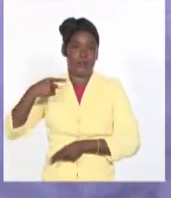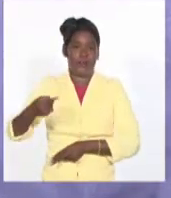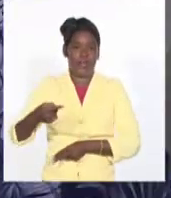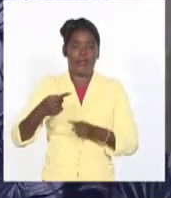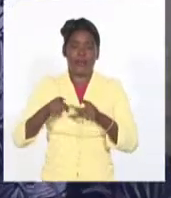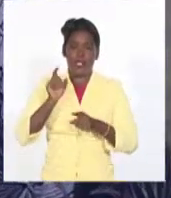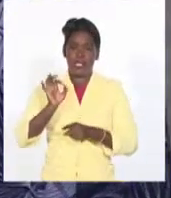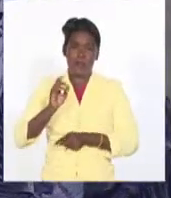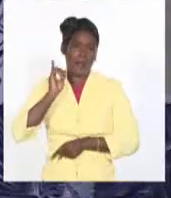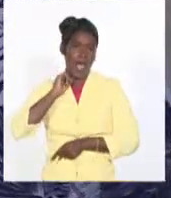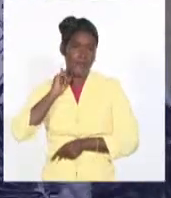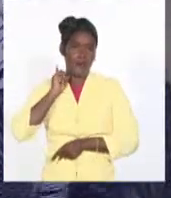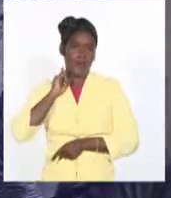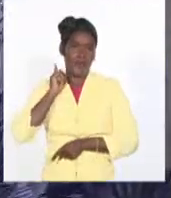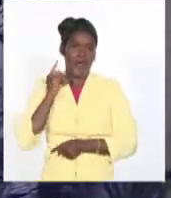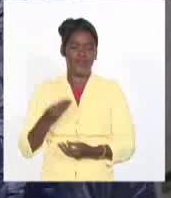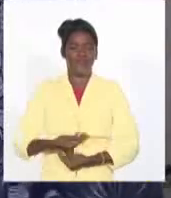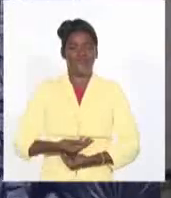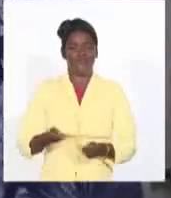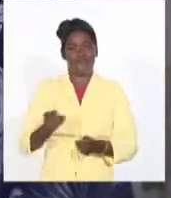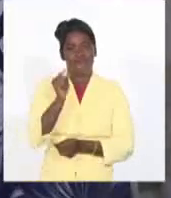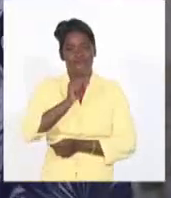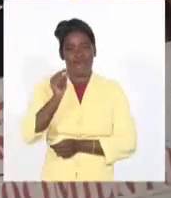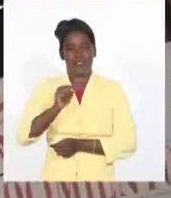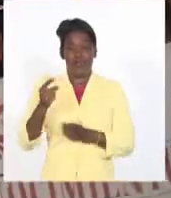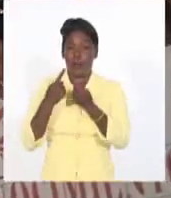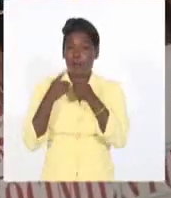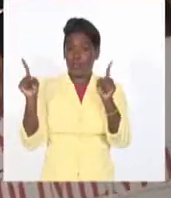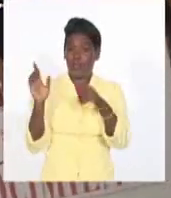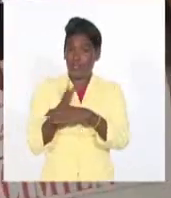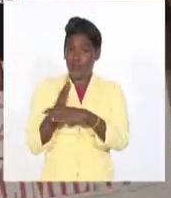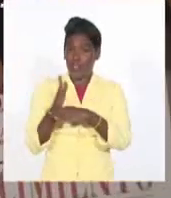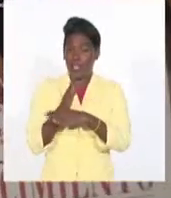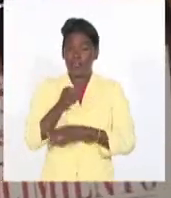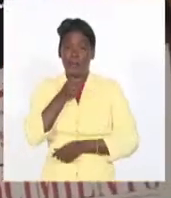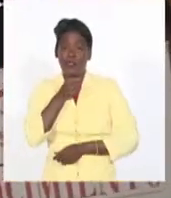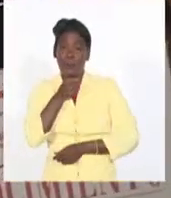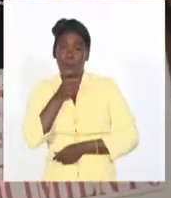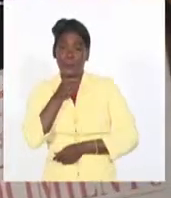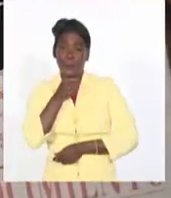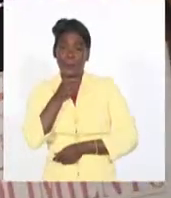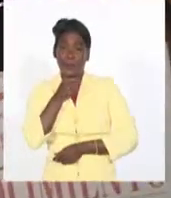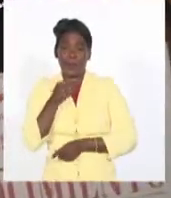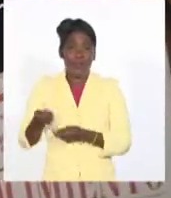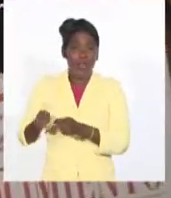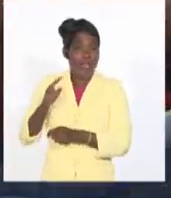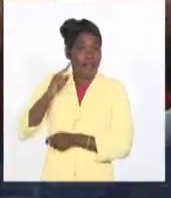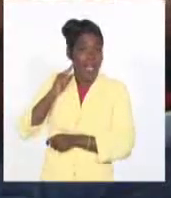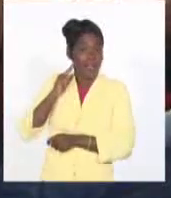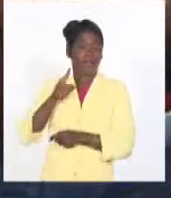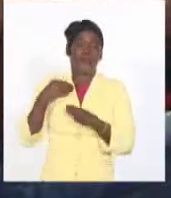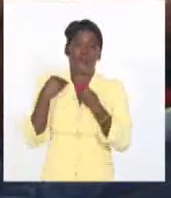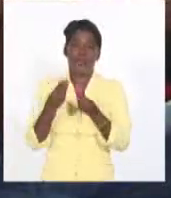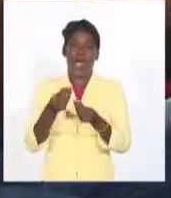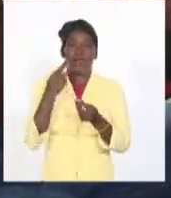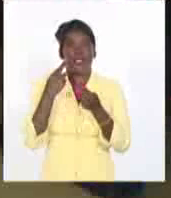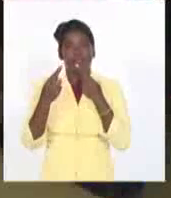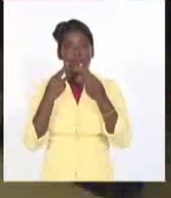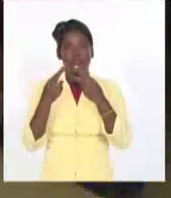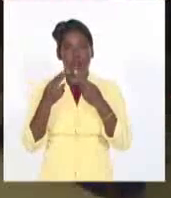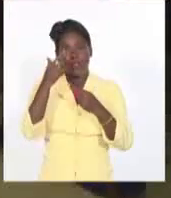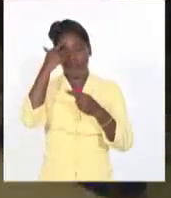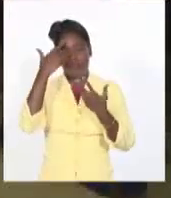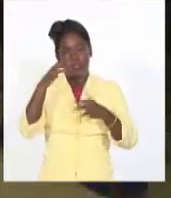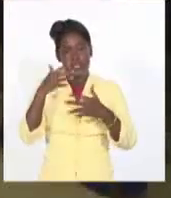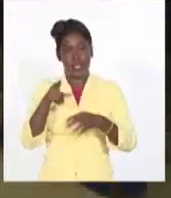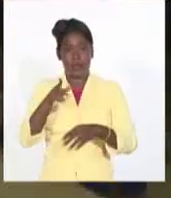seguir congregando a realizadores de todas partes del país para debatir, soñar y materializar una producción radiofónica superior. Desde